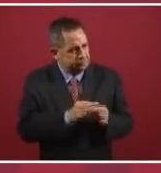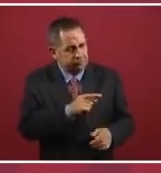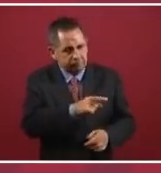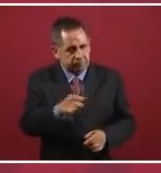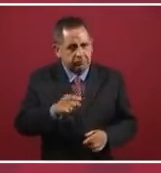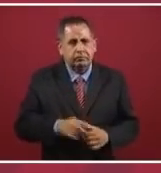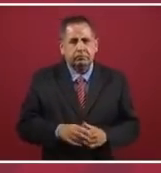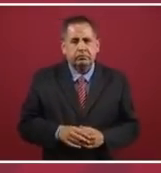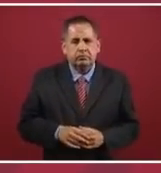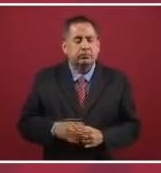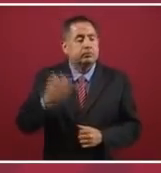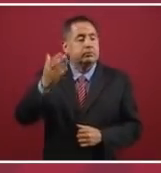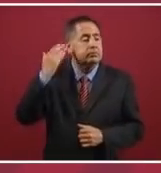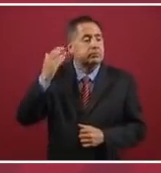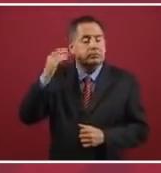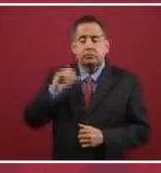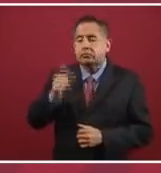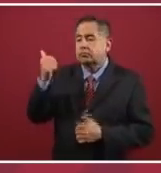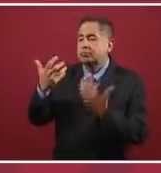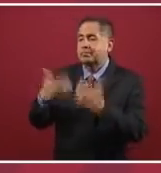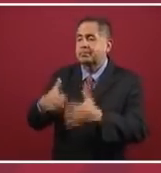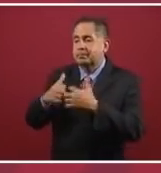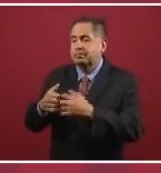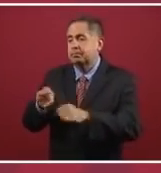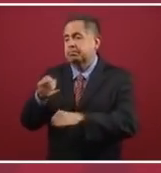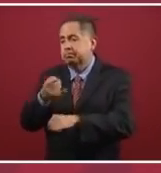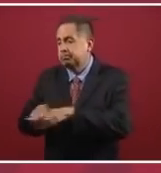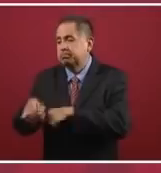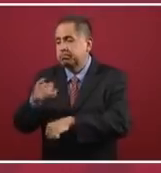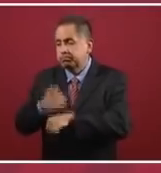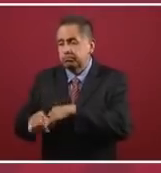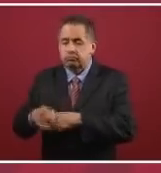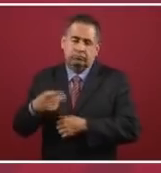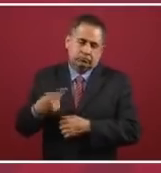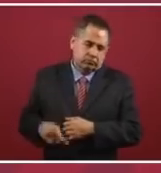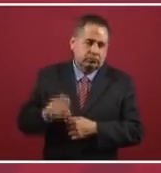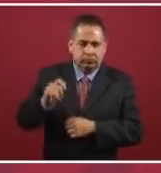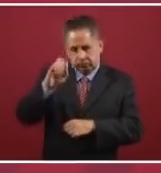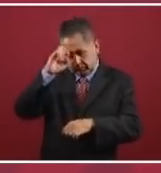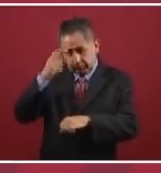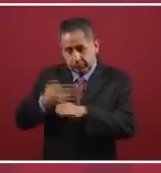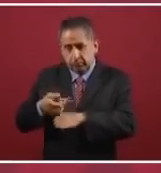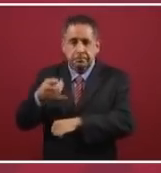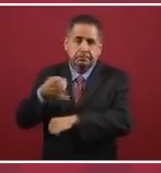con algunas empresas nacionales y extranjeras